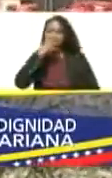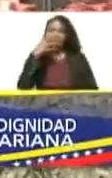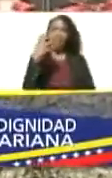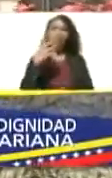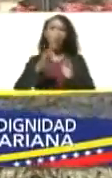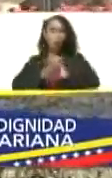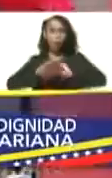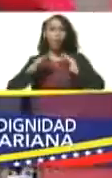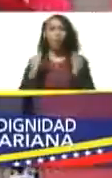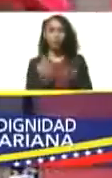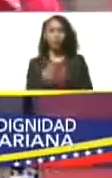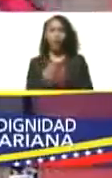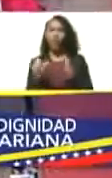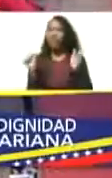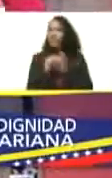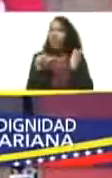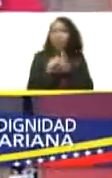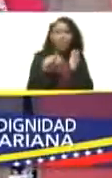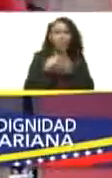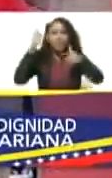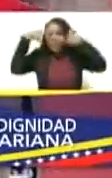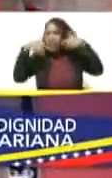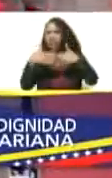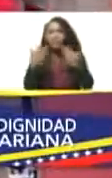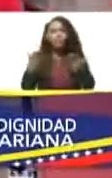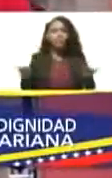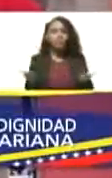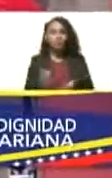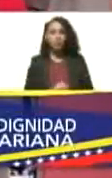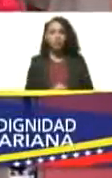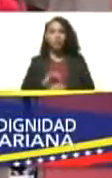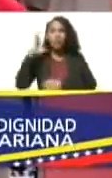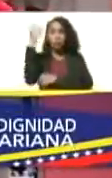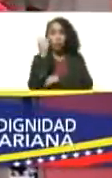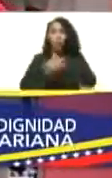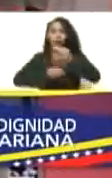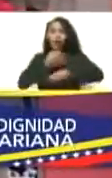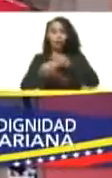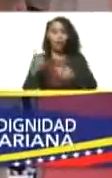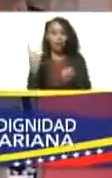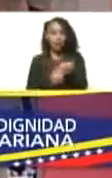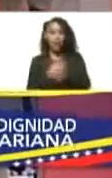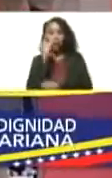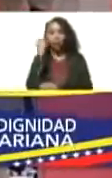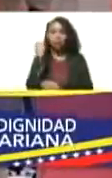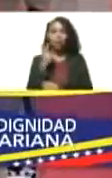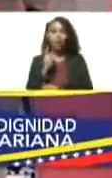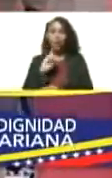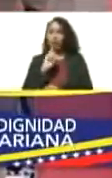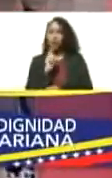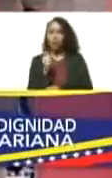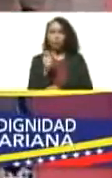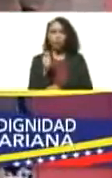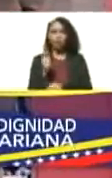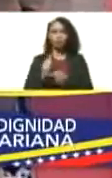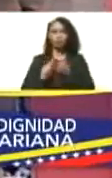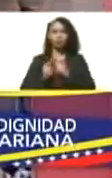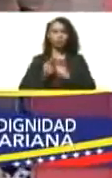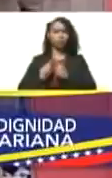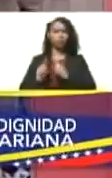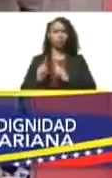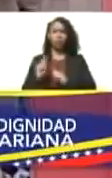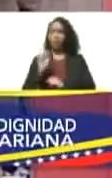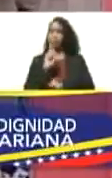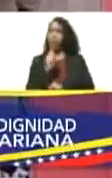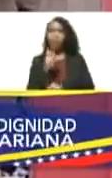al mundo, ¿dónde está Chávez? Y lo logramos, hermanos y hermanas. No es poca cosa. No